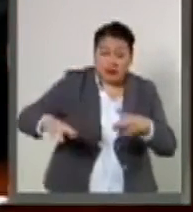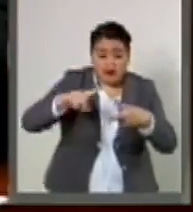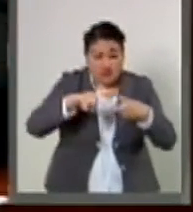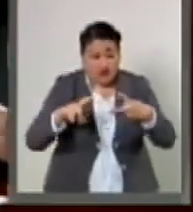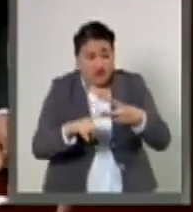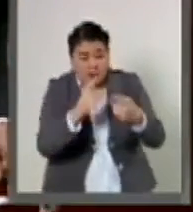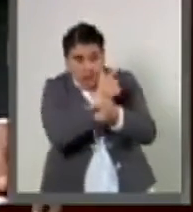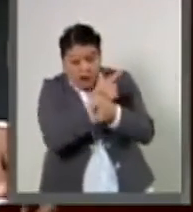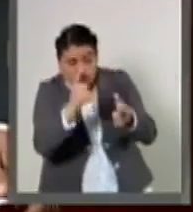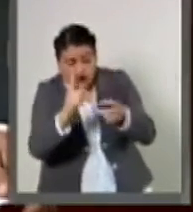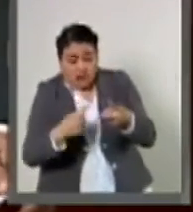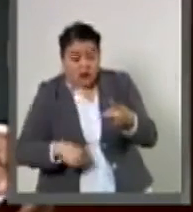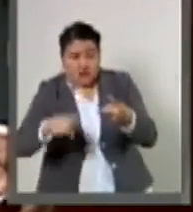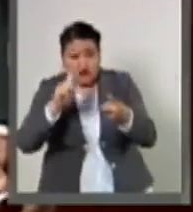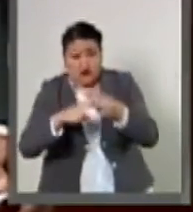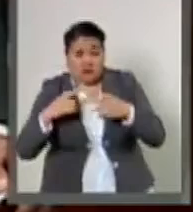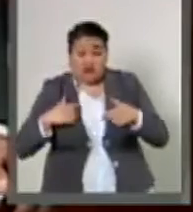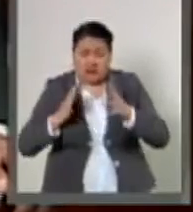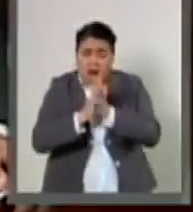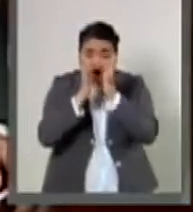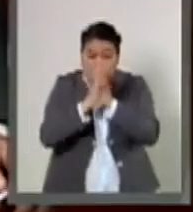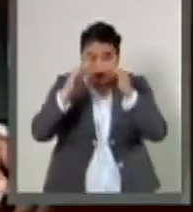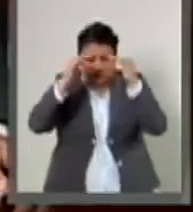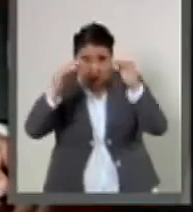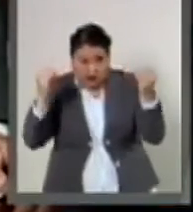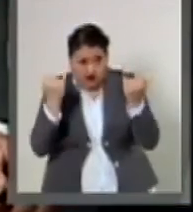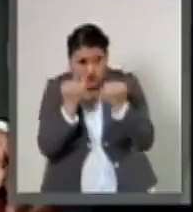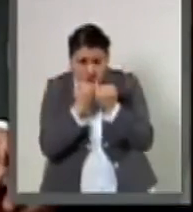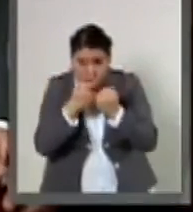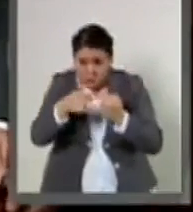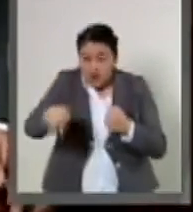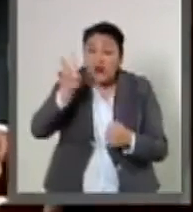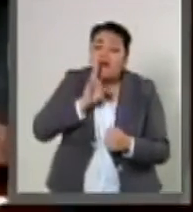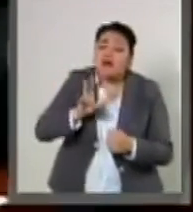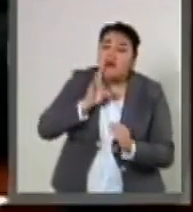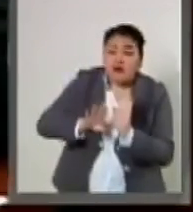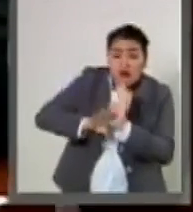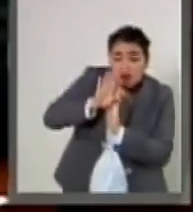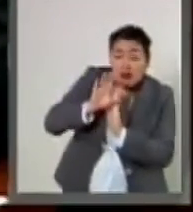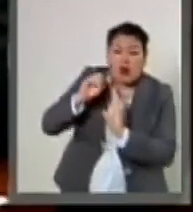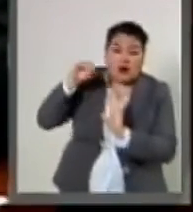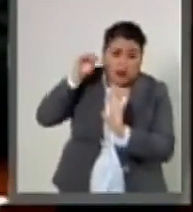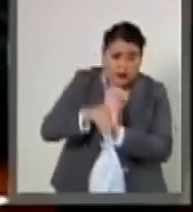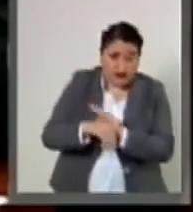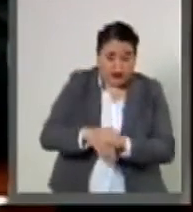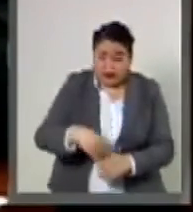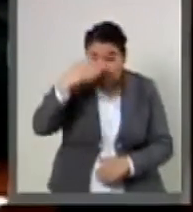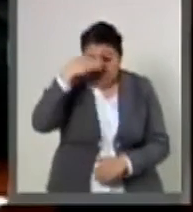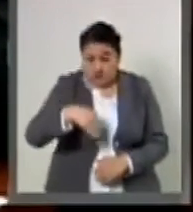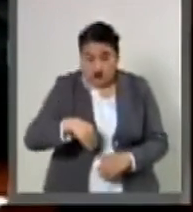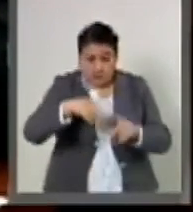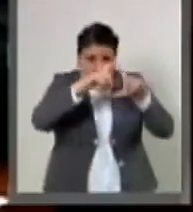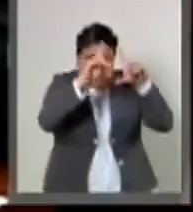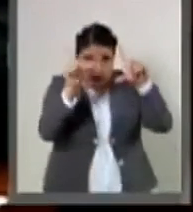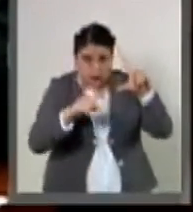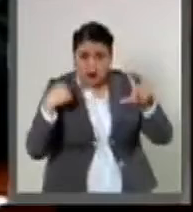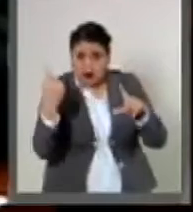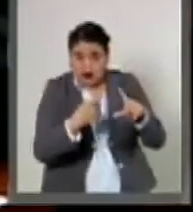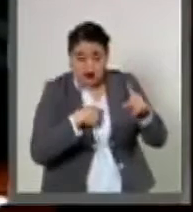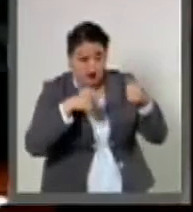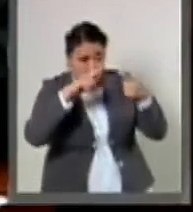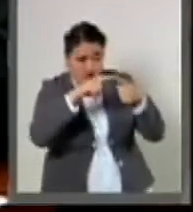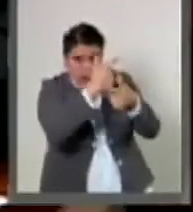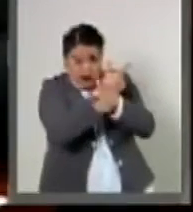de democratización que impera en un Estado. En México, tanto la libertad como la igualdad se